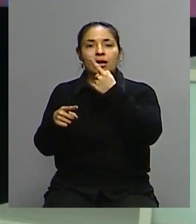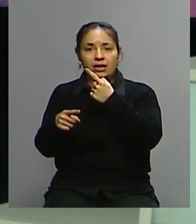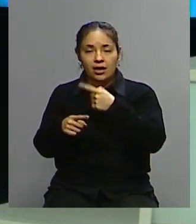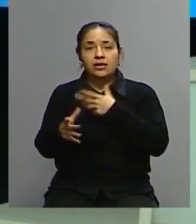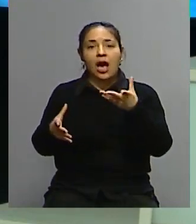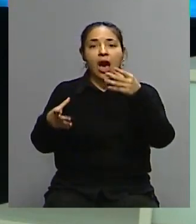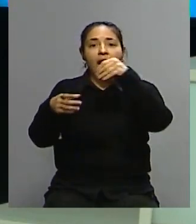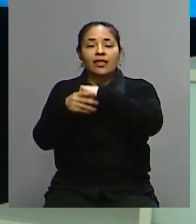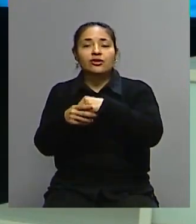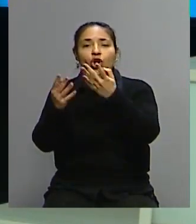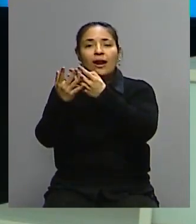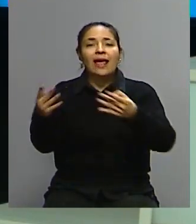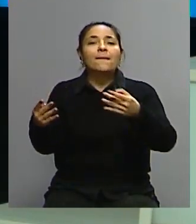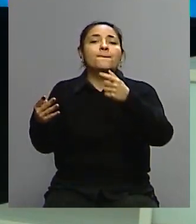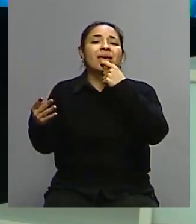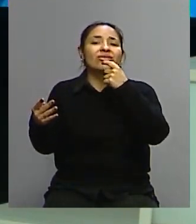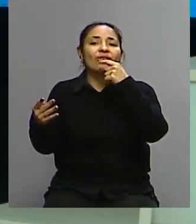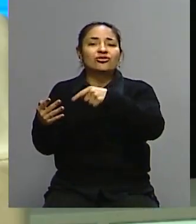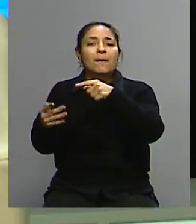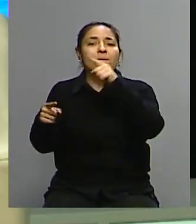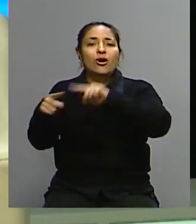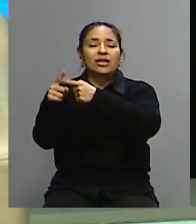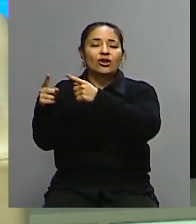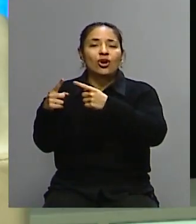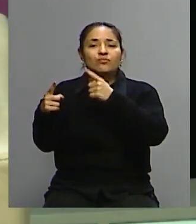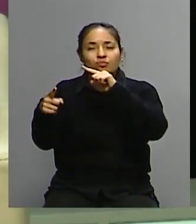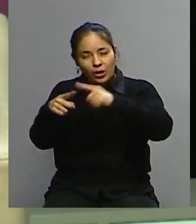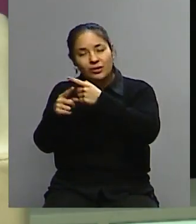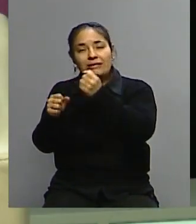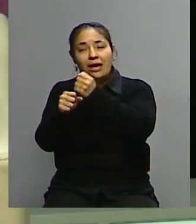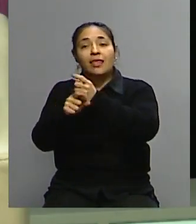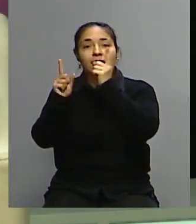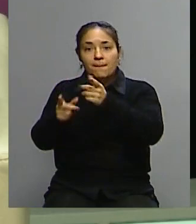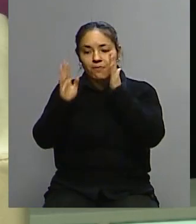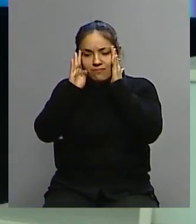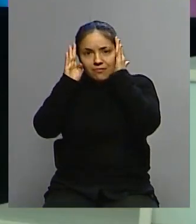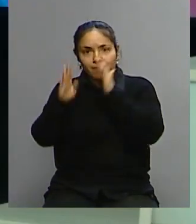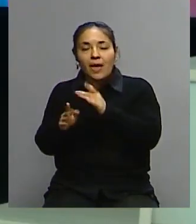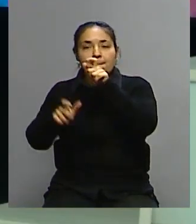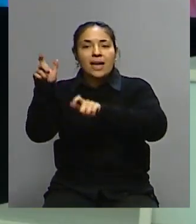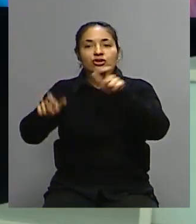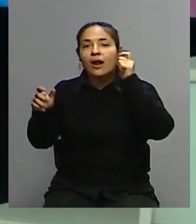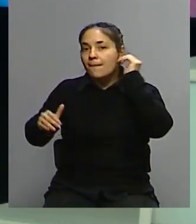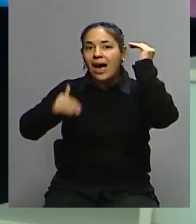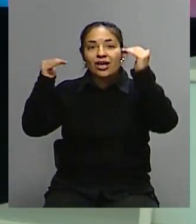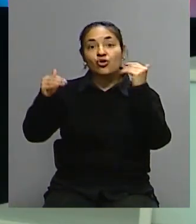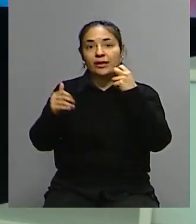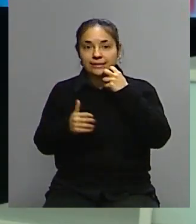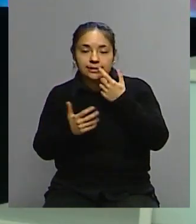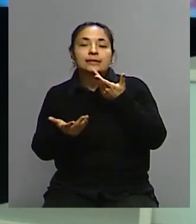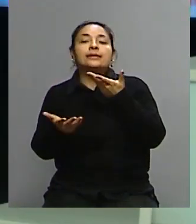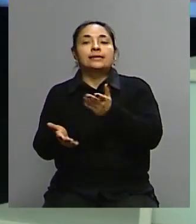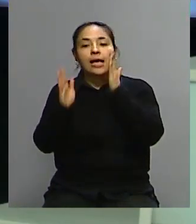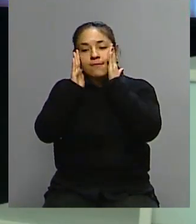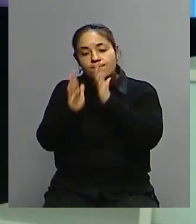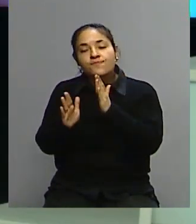de Politólogas en Red Mendoza y especialista sobre temas de vejeces y personas mayores. Esperamos que haya sido interesante el programa para ustedes,